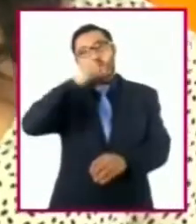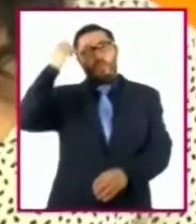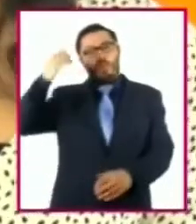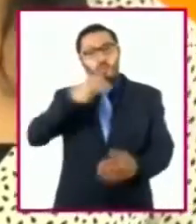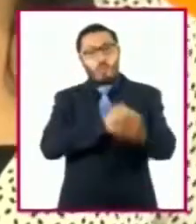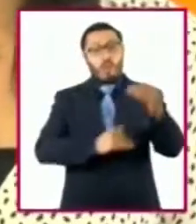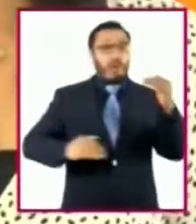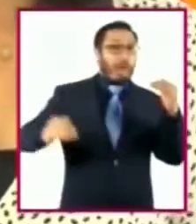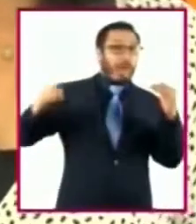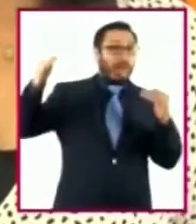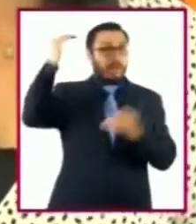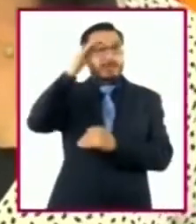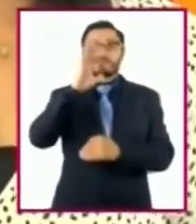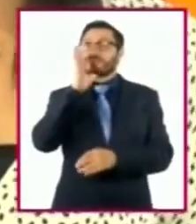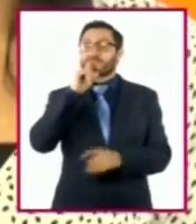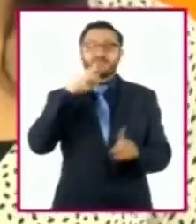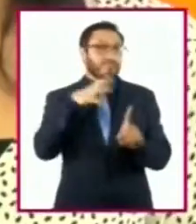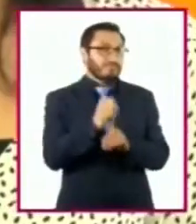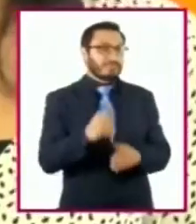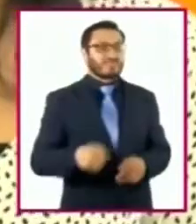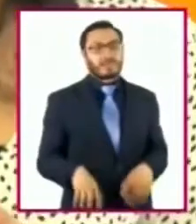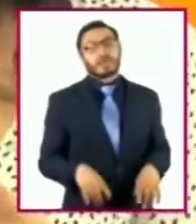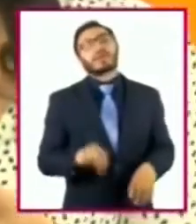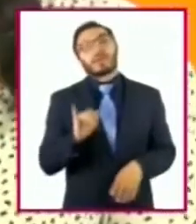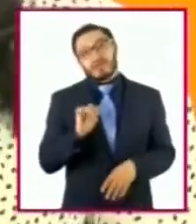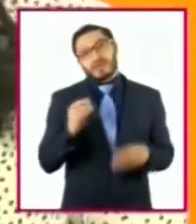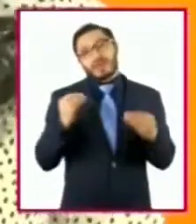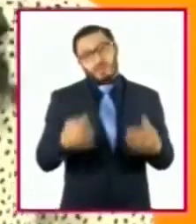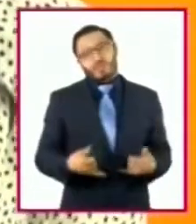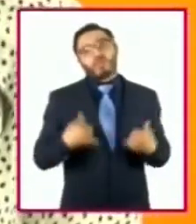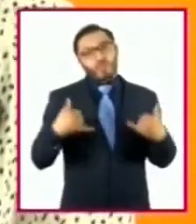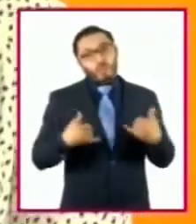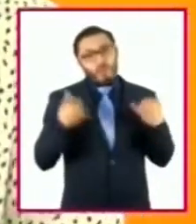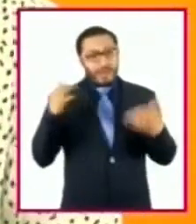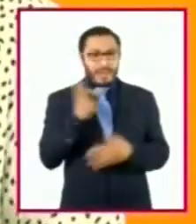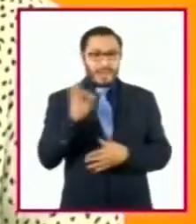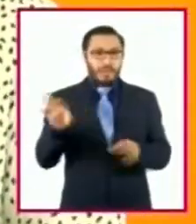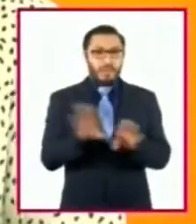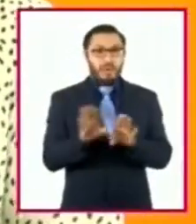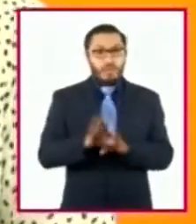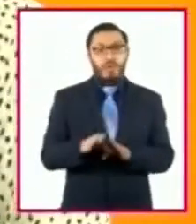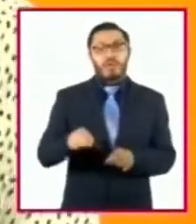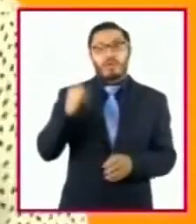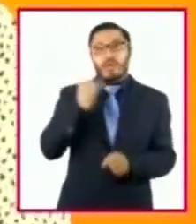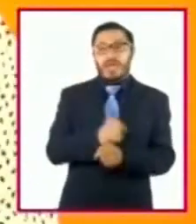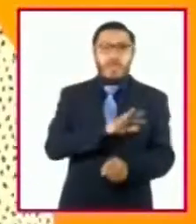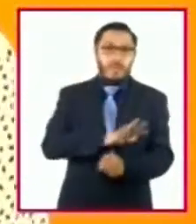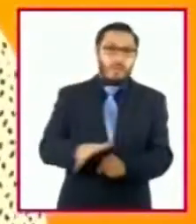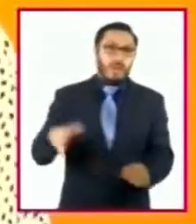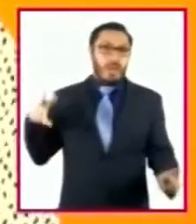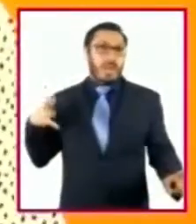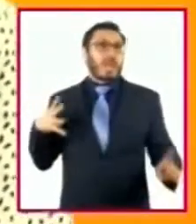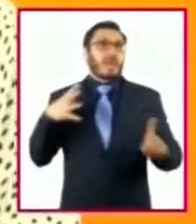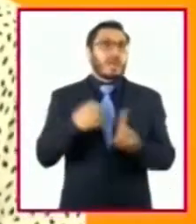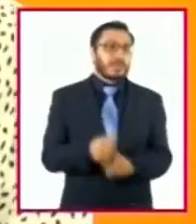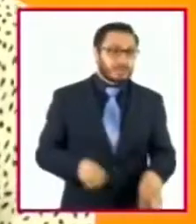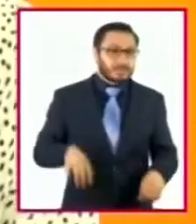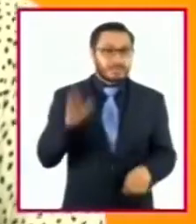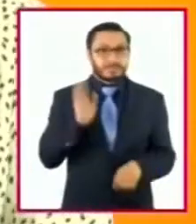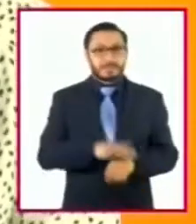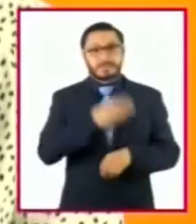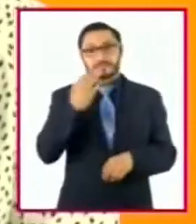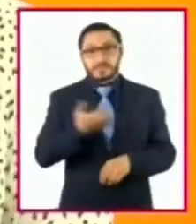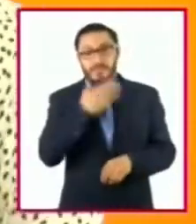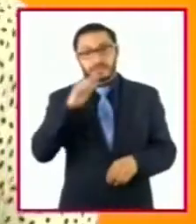Definitivamente, Mónica, muchos adolescentes pueden creer que sus metas son inalcanzables. El clásico es quiero ser